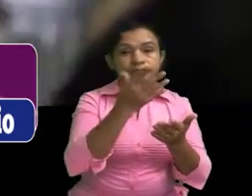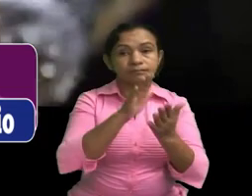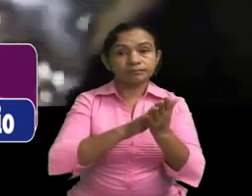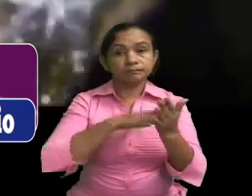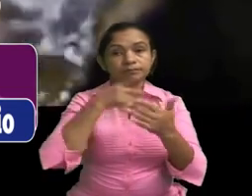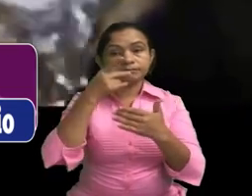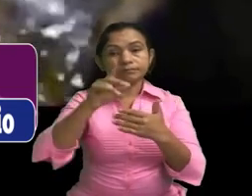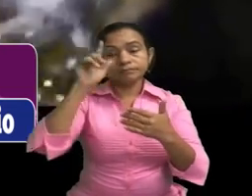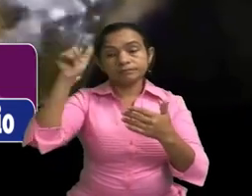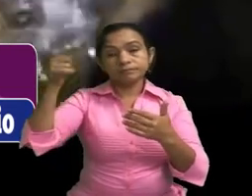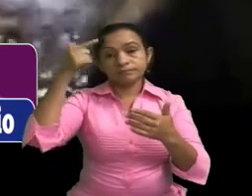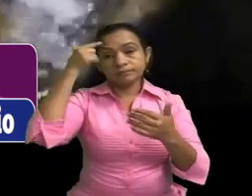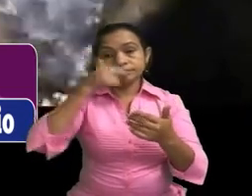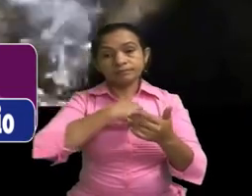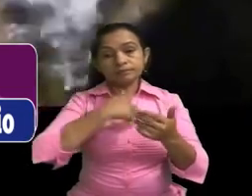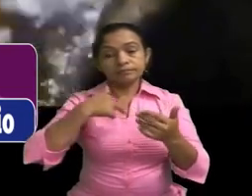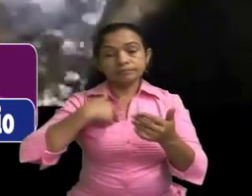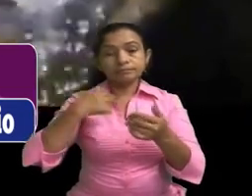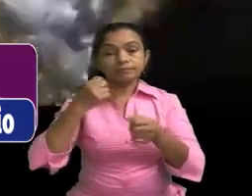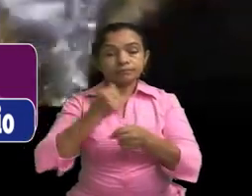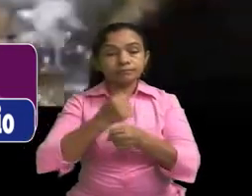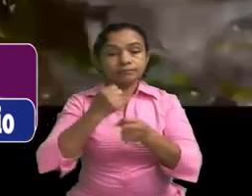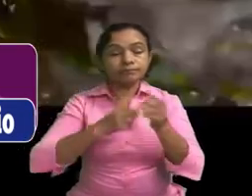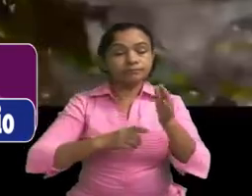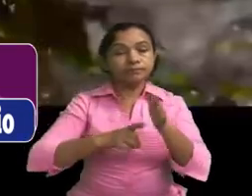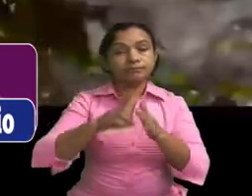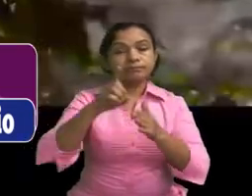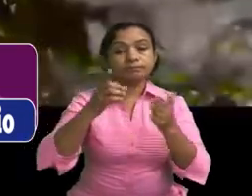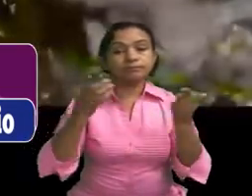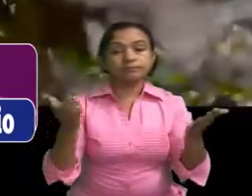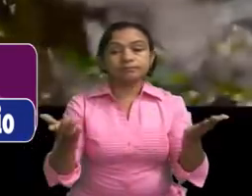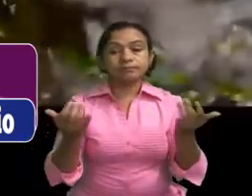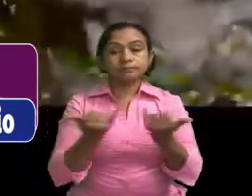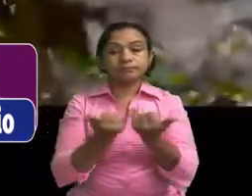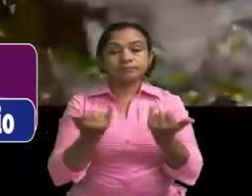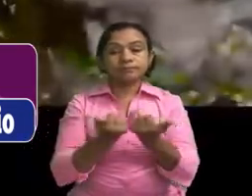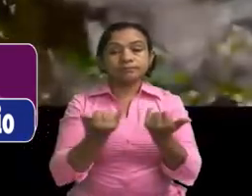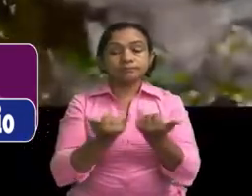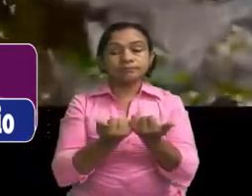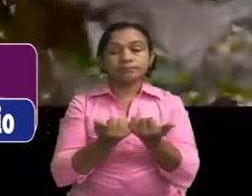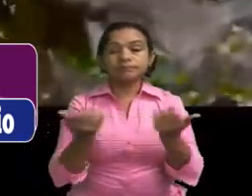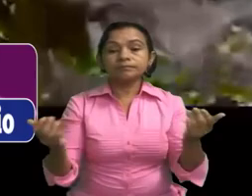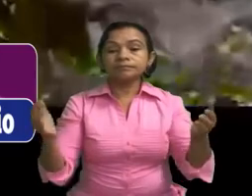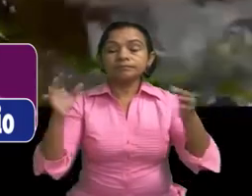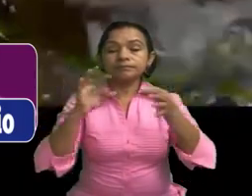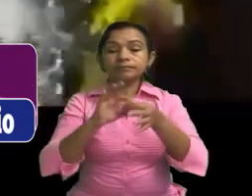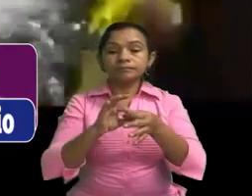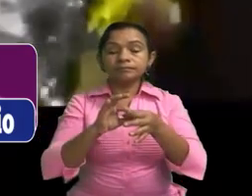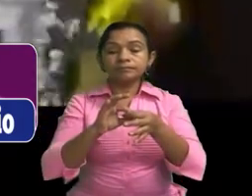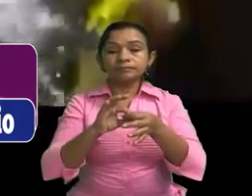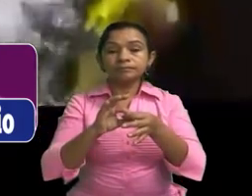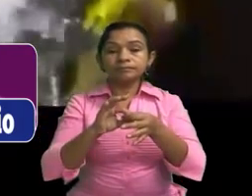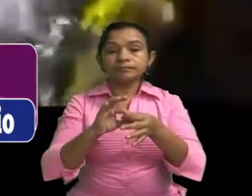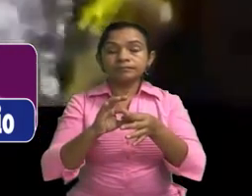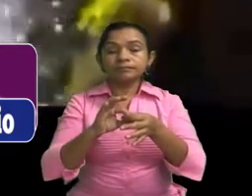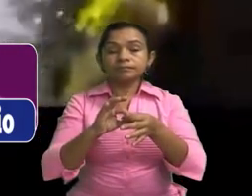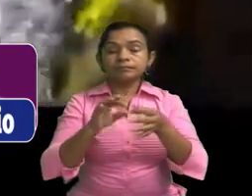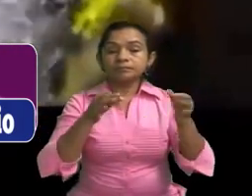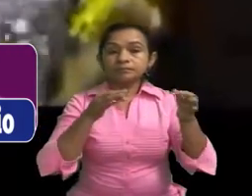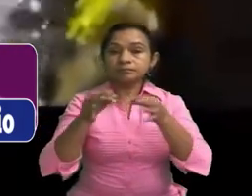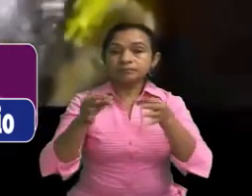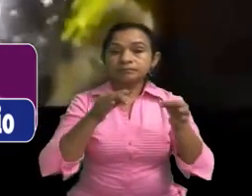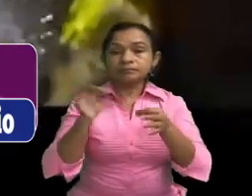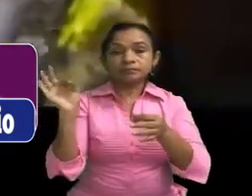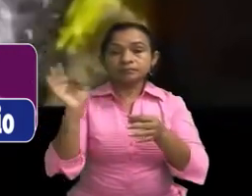de gobierno que se vienen y se van a desarrollar en la zona, también va de la mano con la parte de sensibilización y